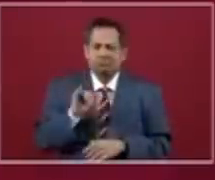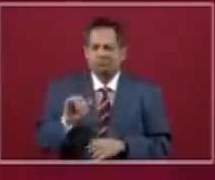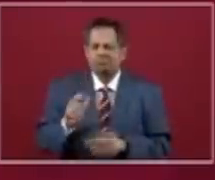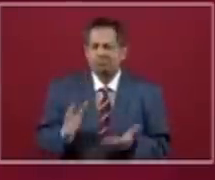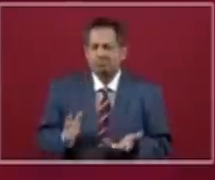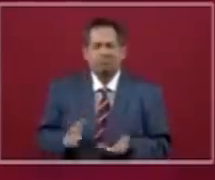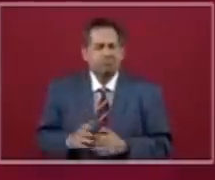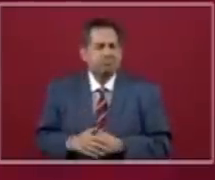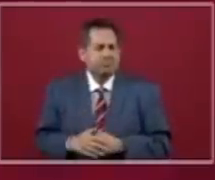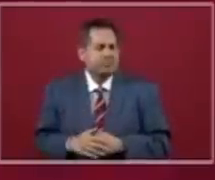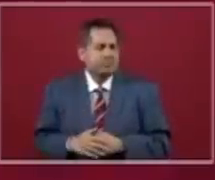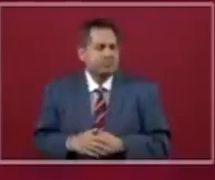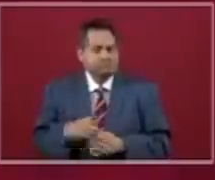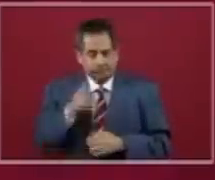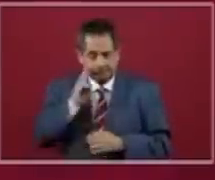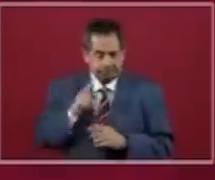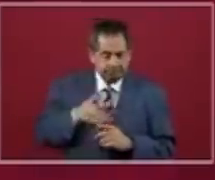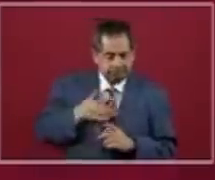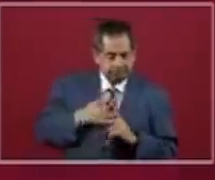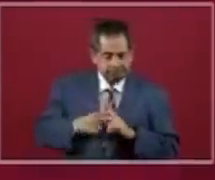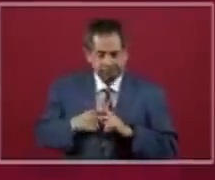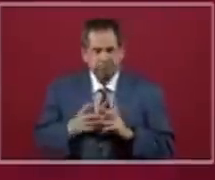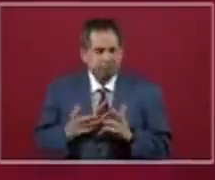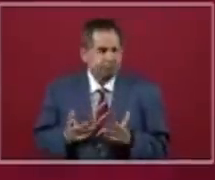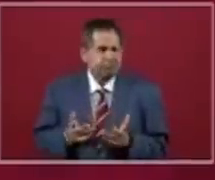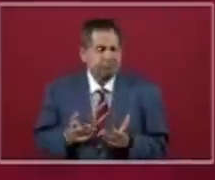hay que verlas